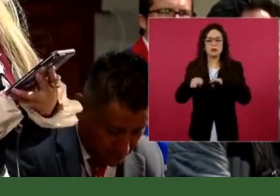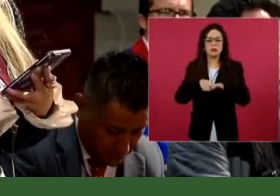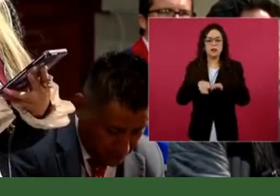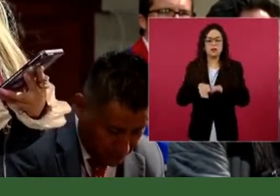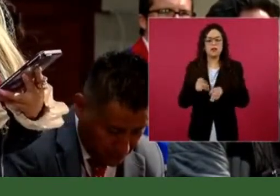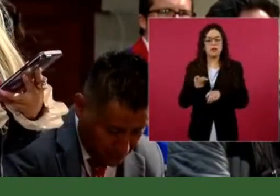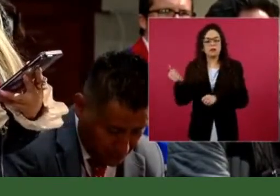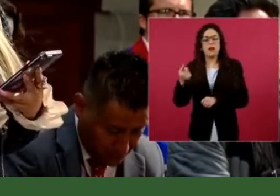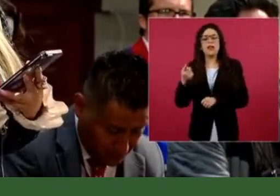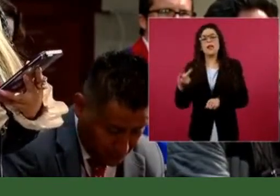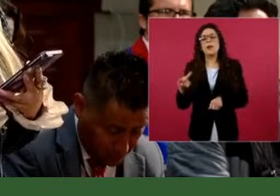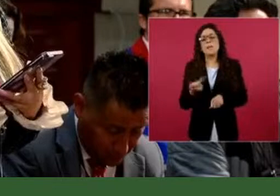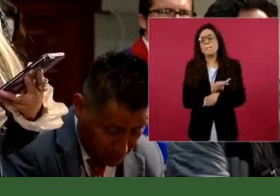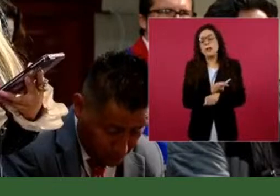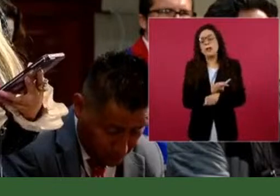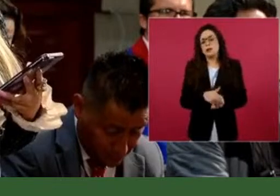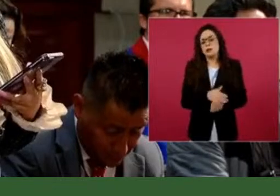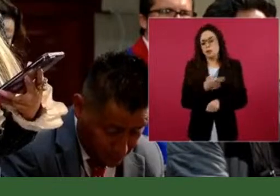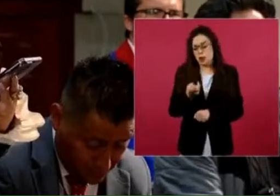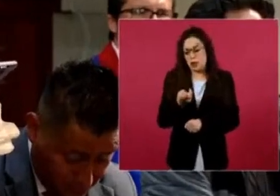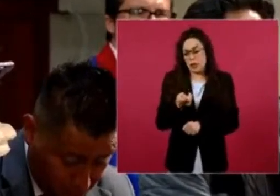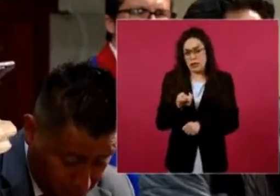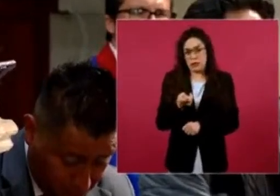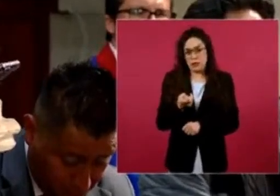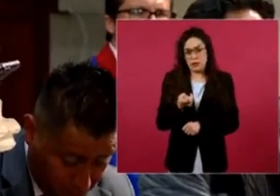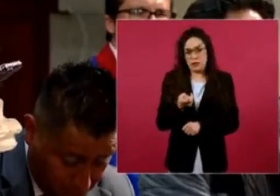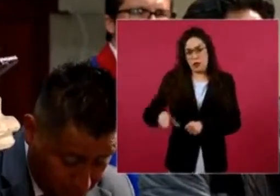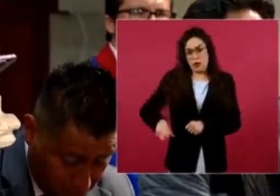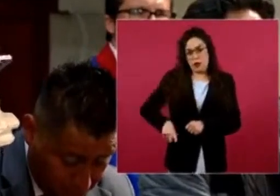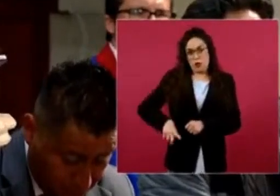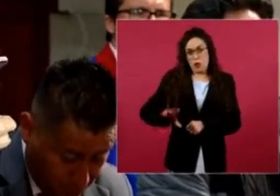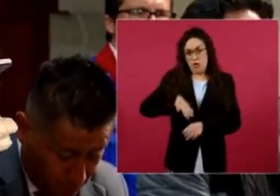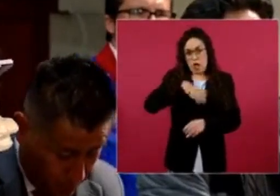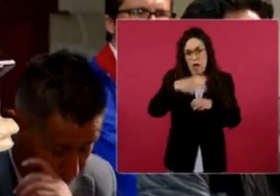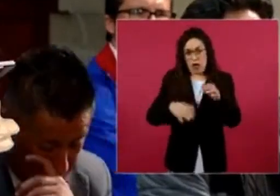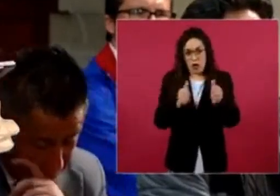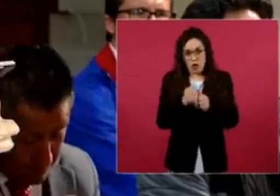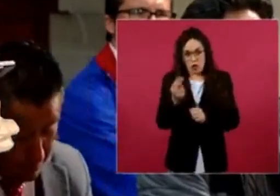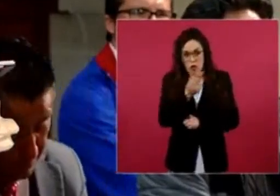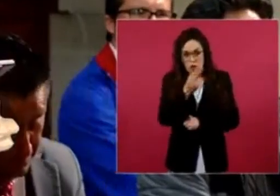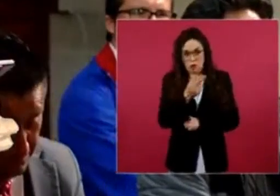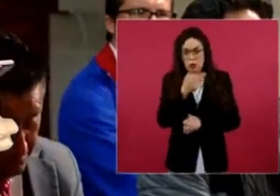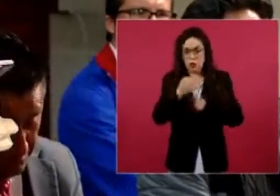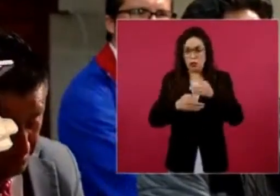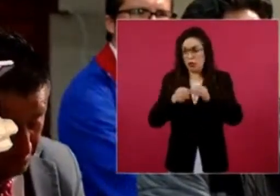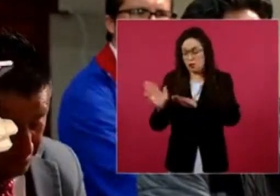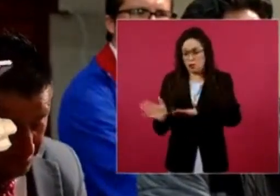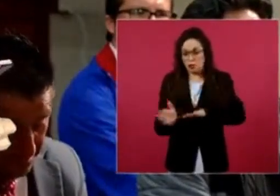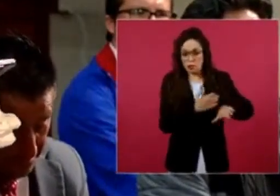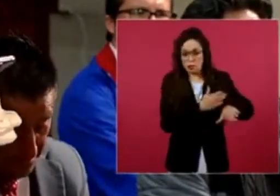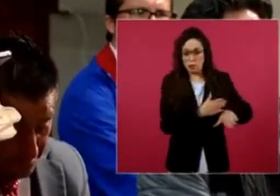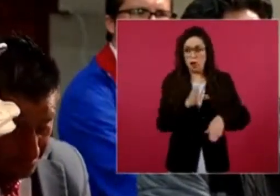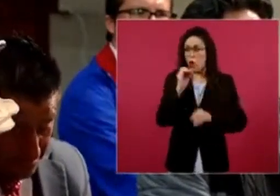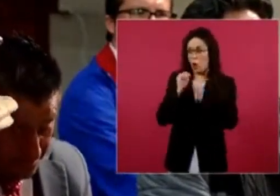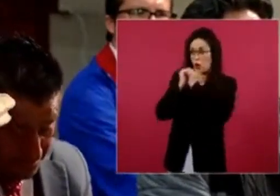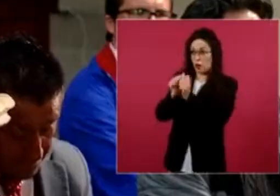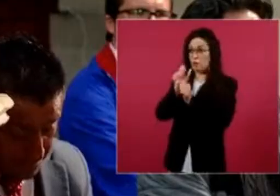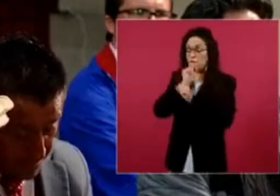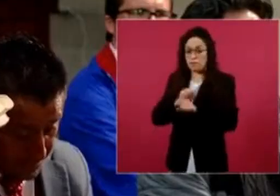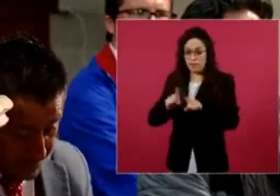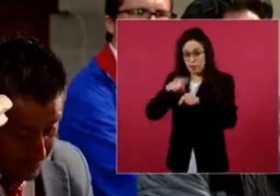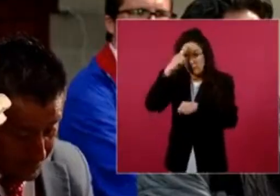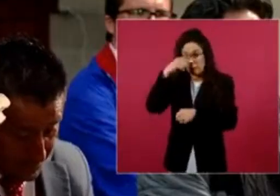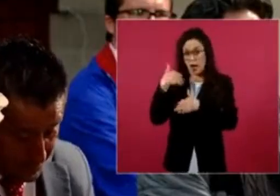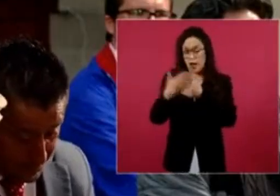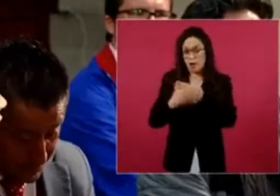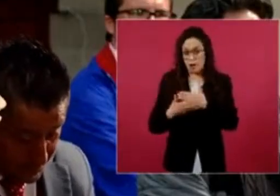ya termina el sexenio, bueno, con usted, y salen pues todos, si van a quedar para la próxima administración o